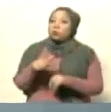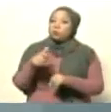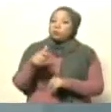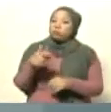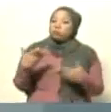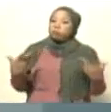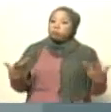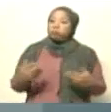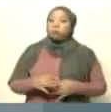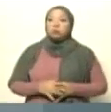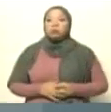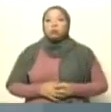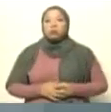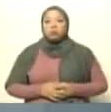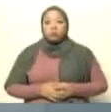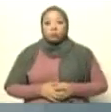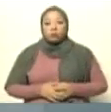podían